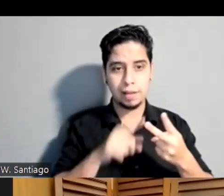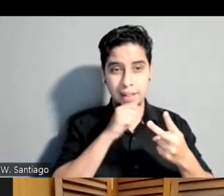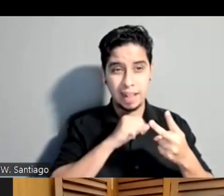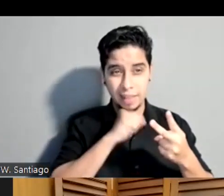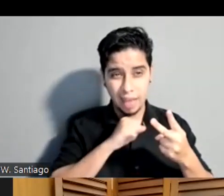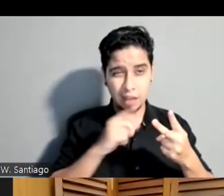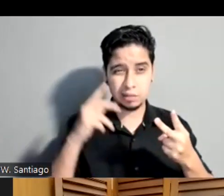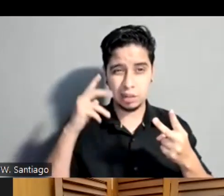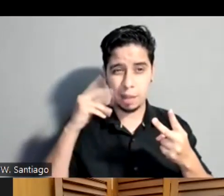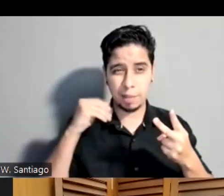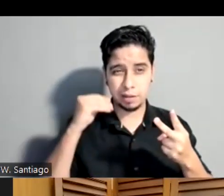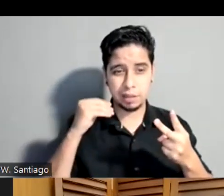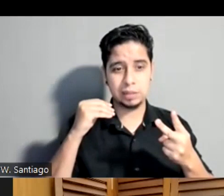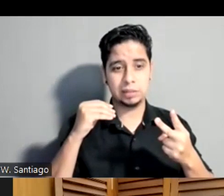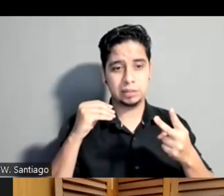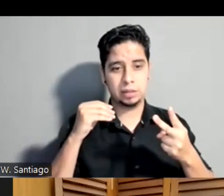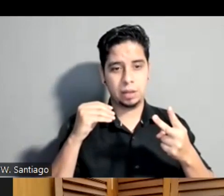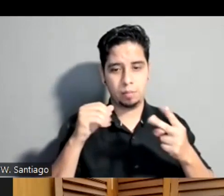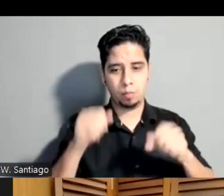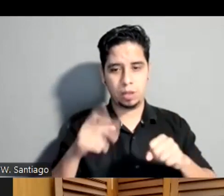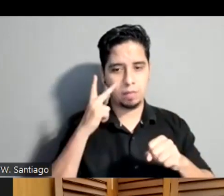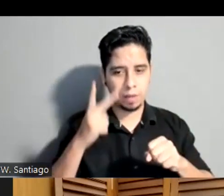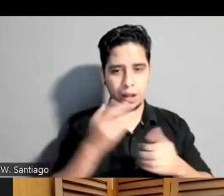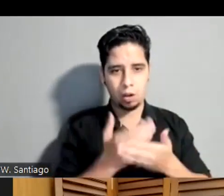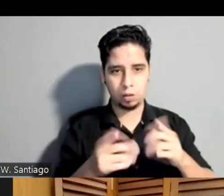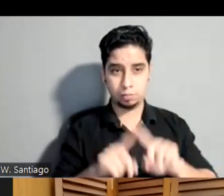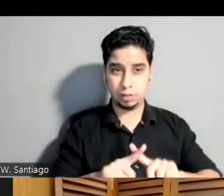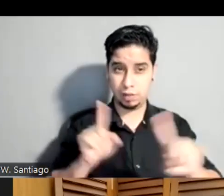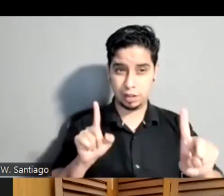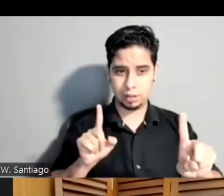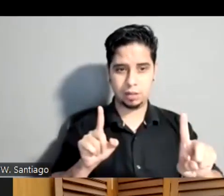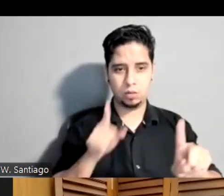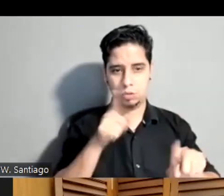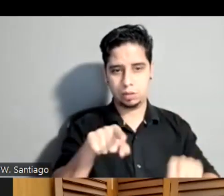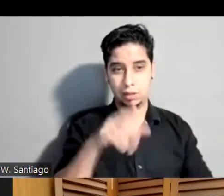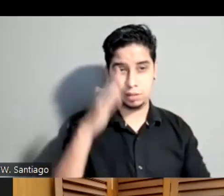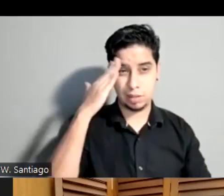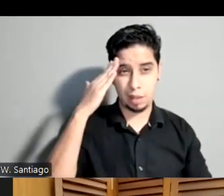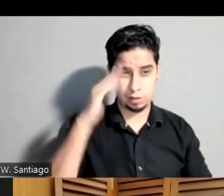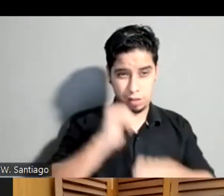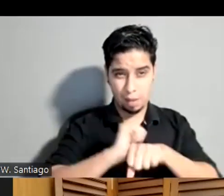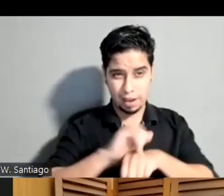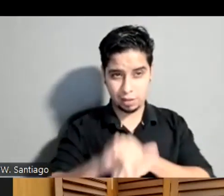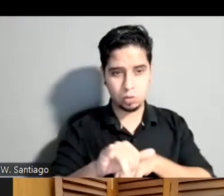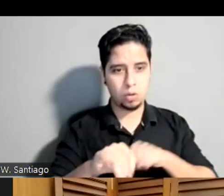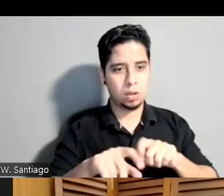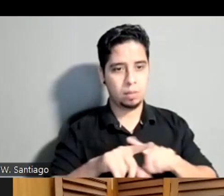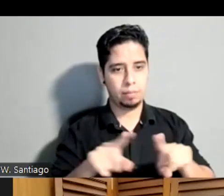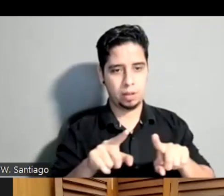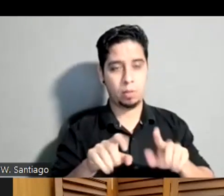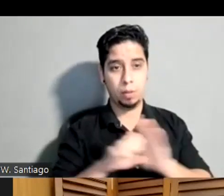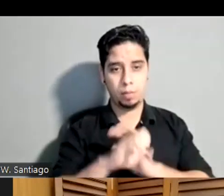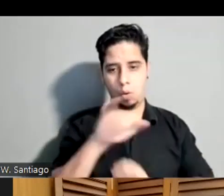experiencia, hace ver las cosas totalmente diferentes. Obviamente ustedes lo saben, yo sé. Es que, o sea, interpretar a